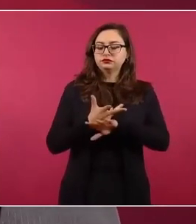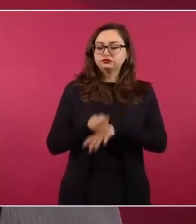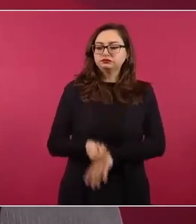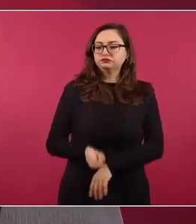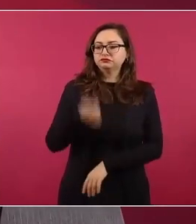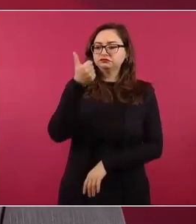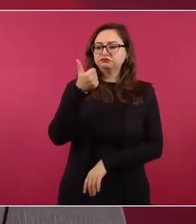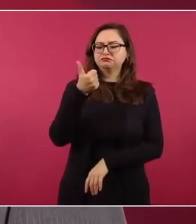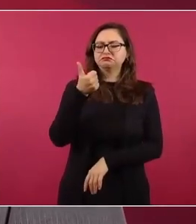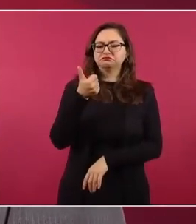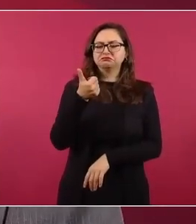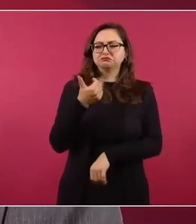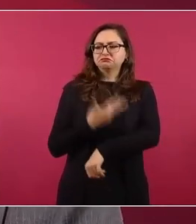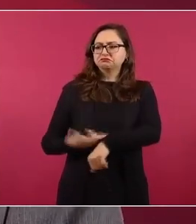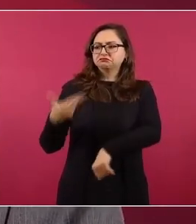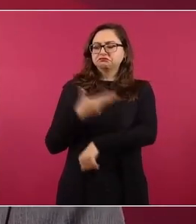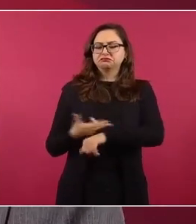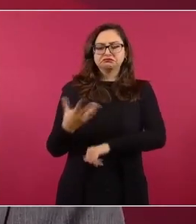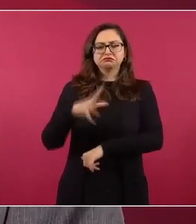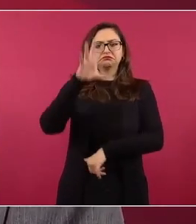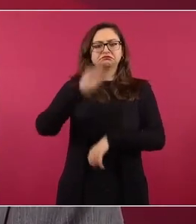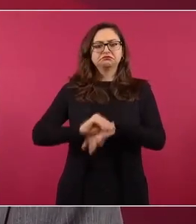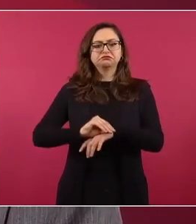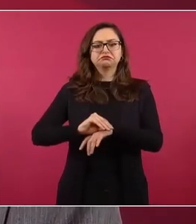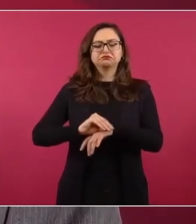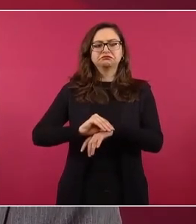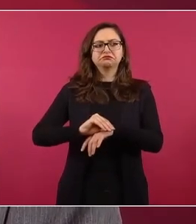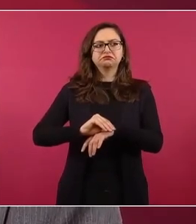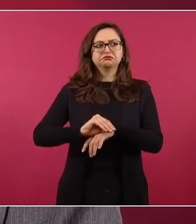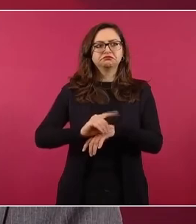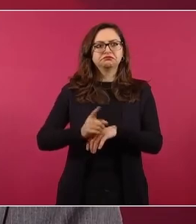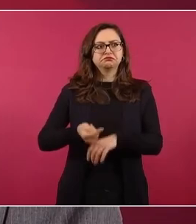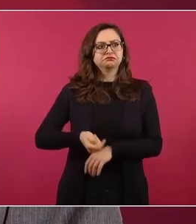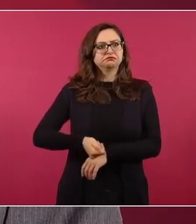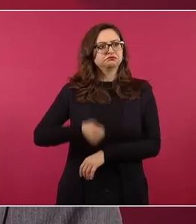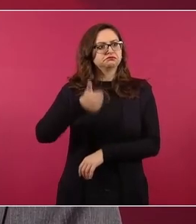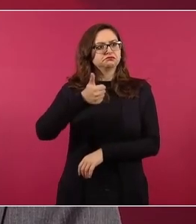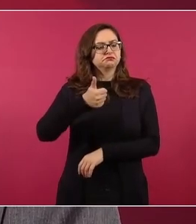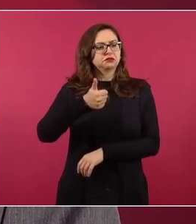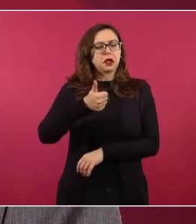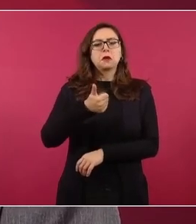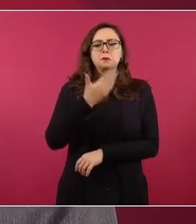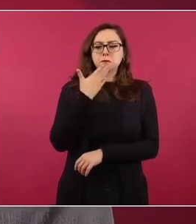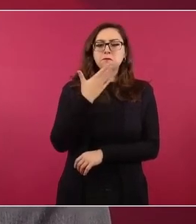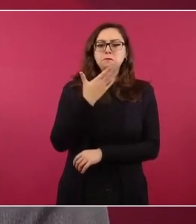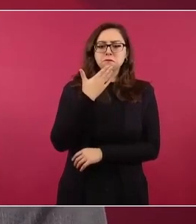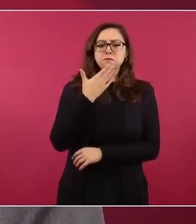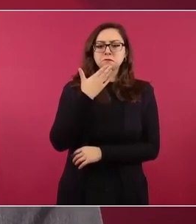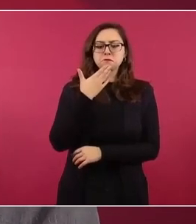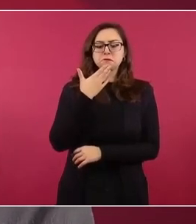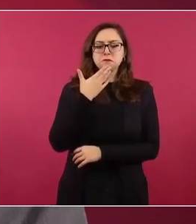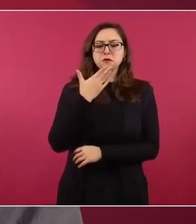no